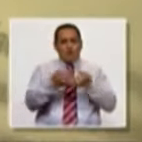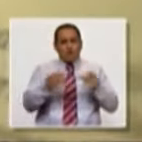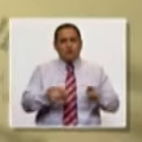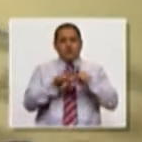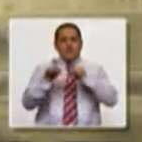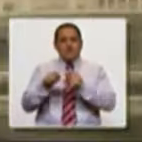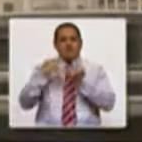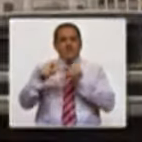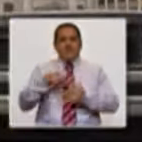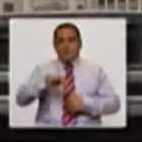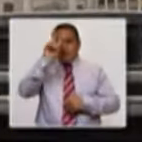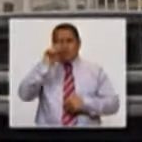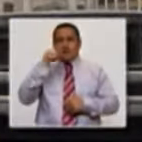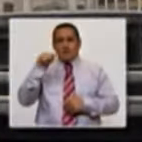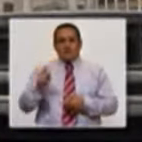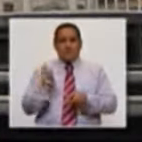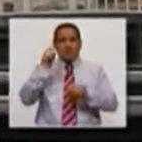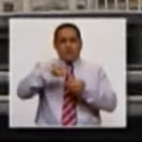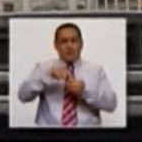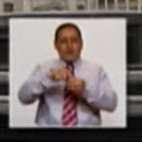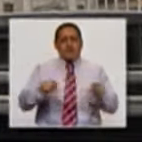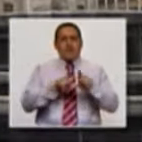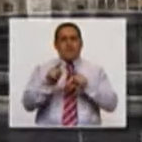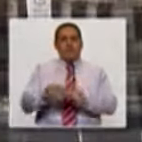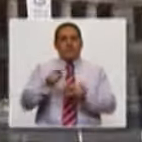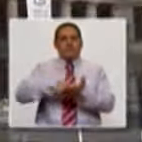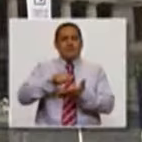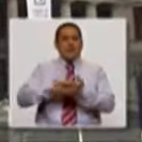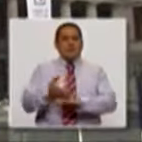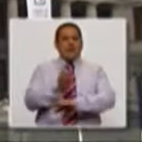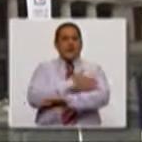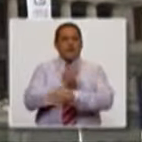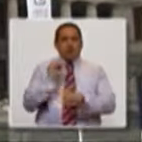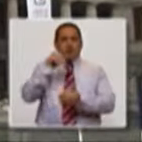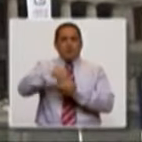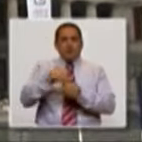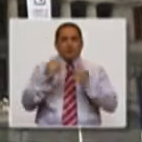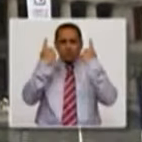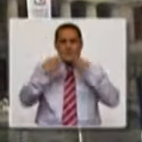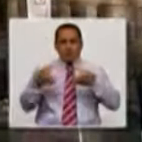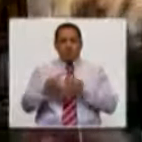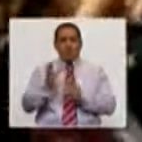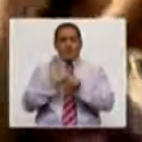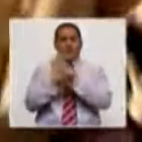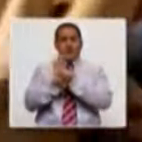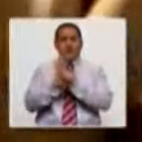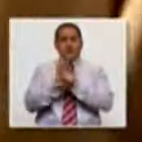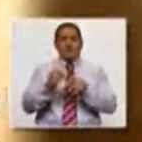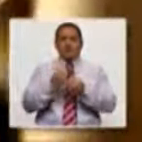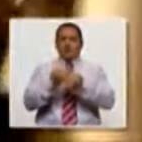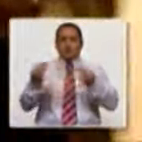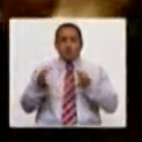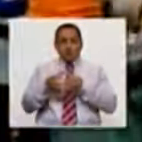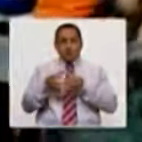las que nuestro país es Estado parte, al haberlos suscrito e incorporado a nuestro sistema jurídico, de todos